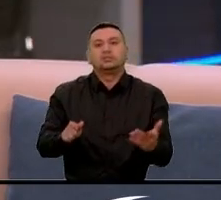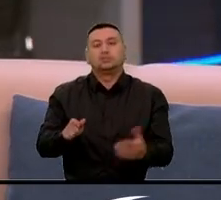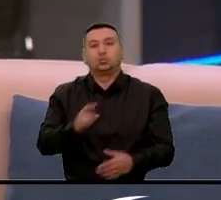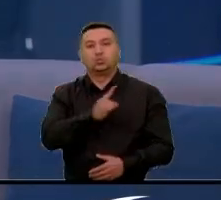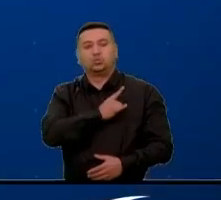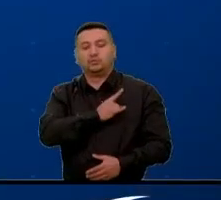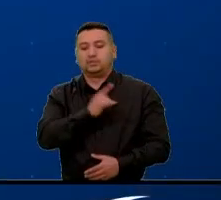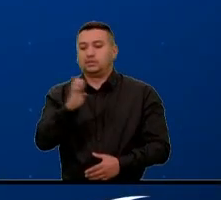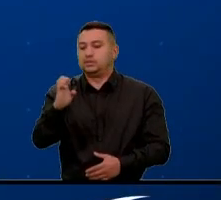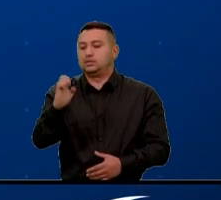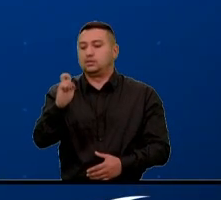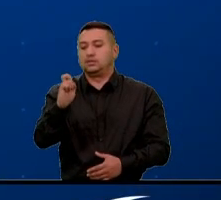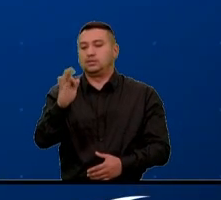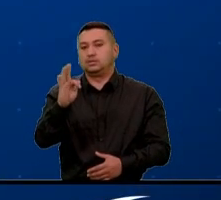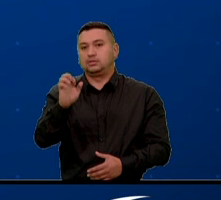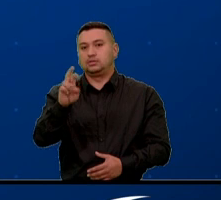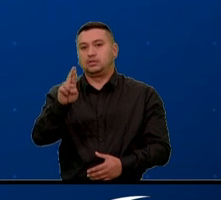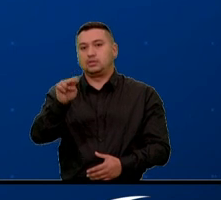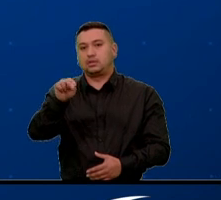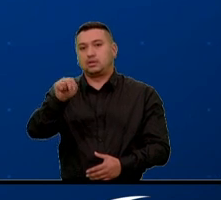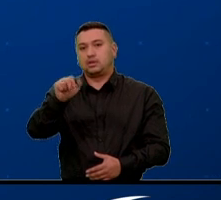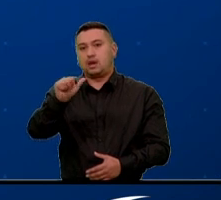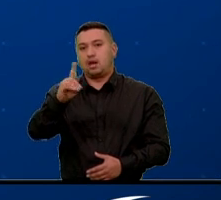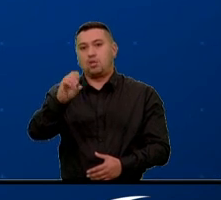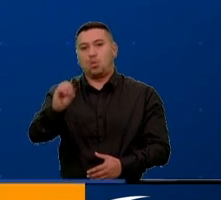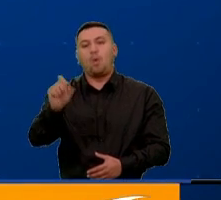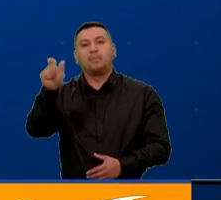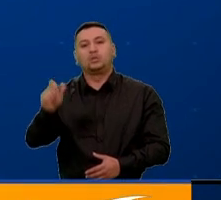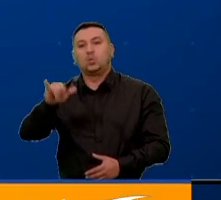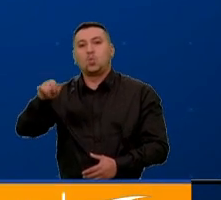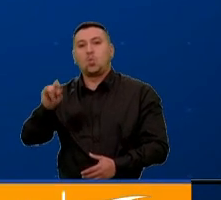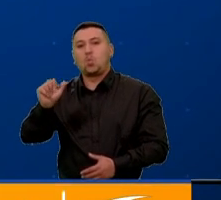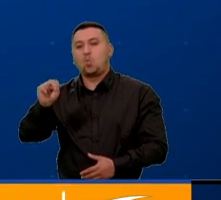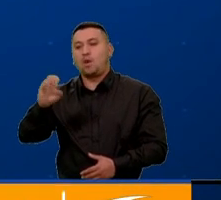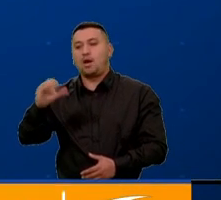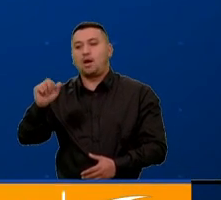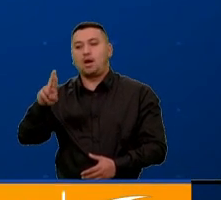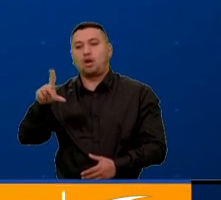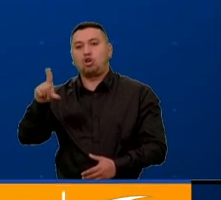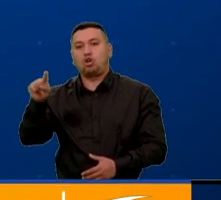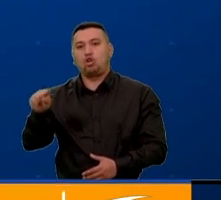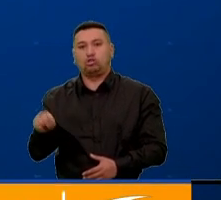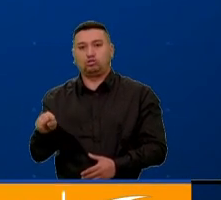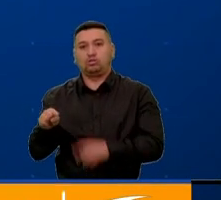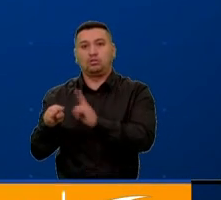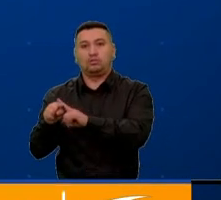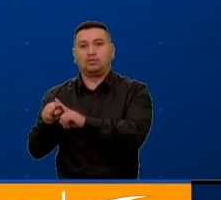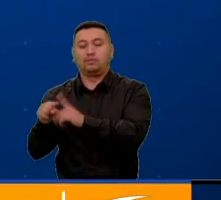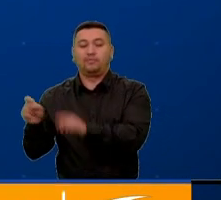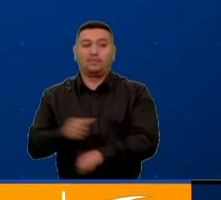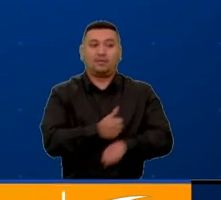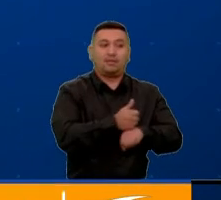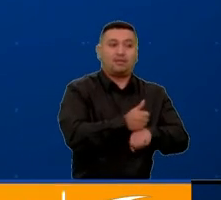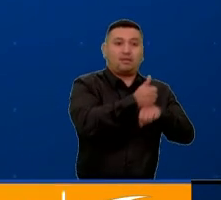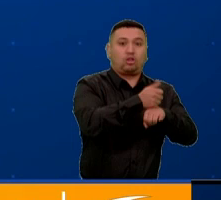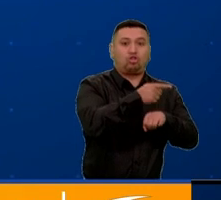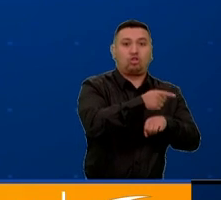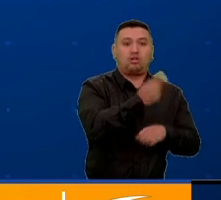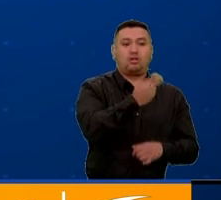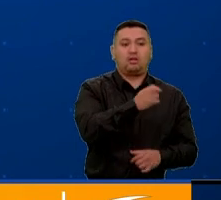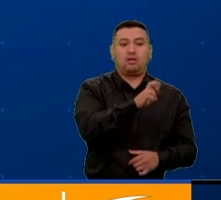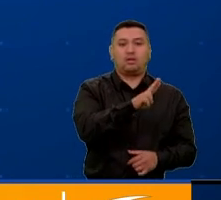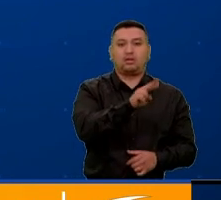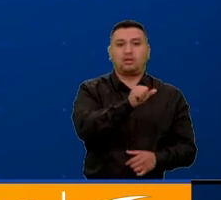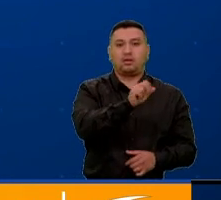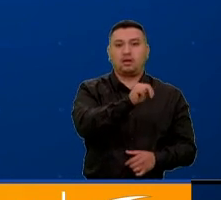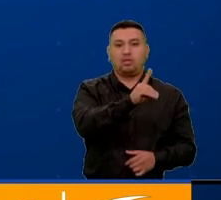Colombia, Juan Carlos Henao. A través de sus cuentas y redes sociales, el rector de la universidad, Hernando Parra Nieto, confirmó el